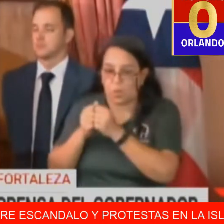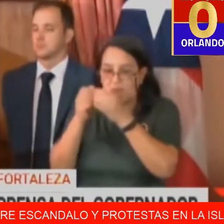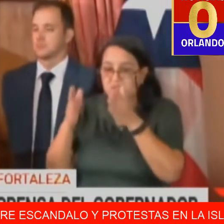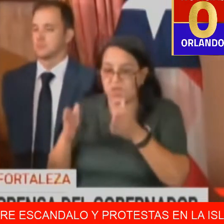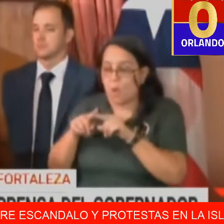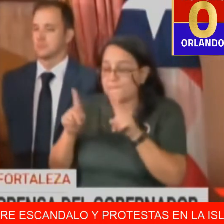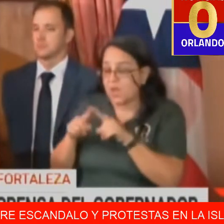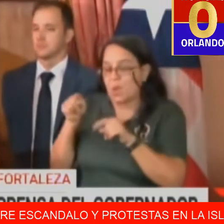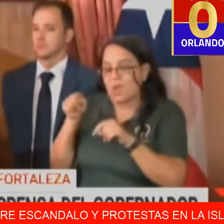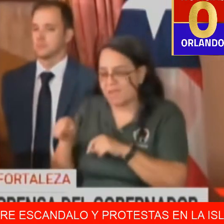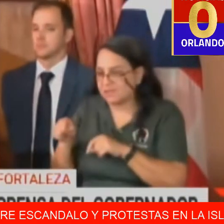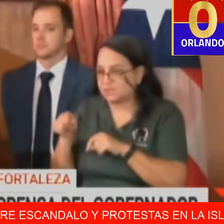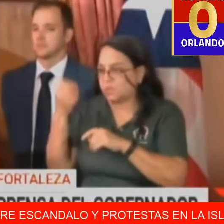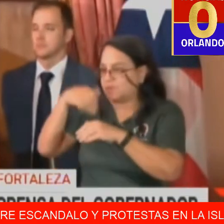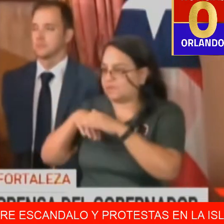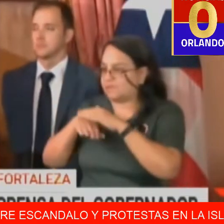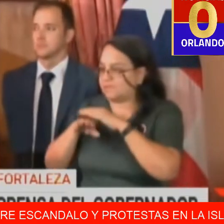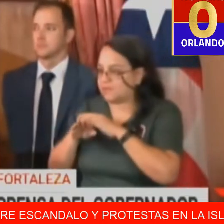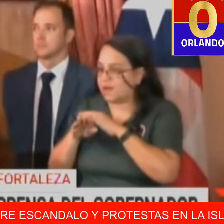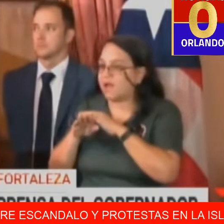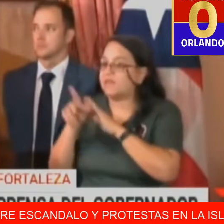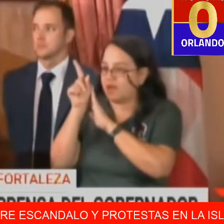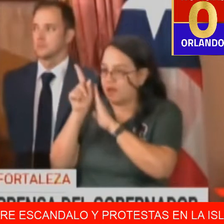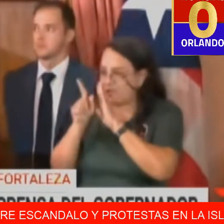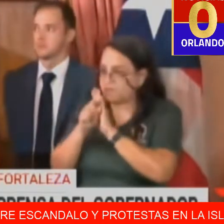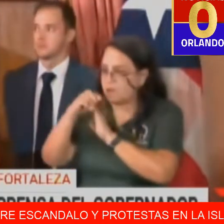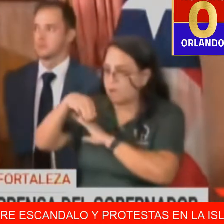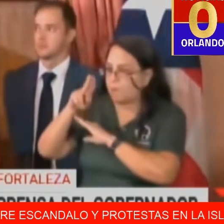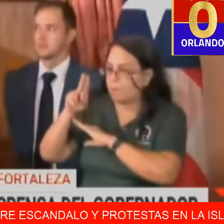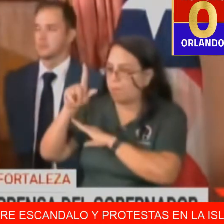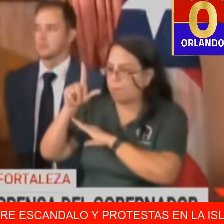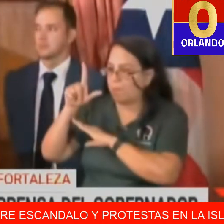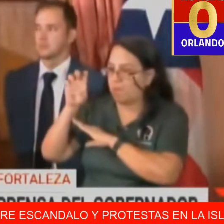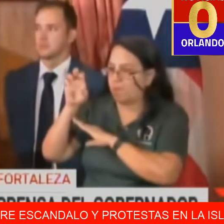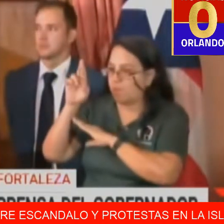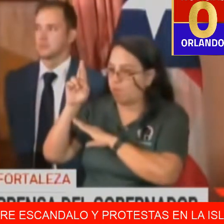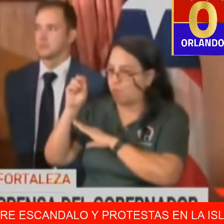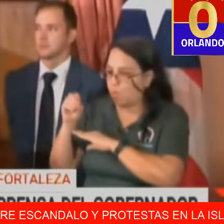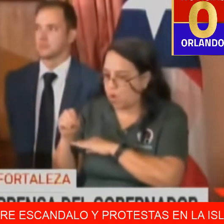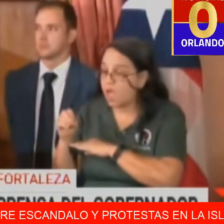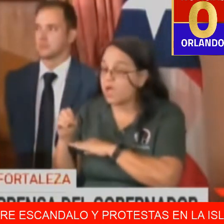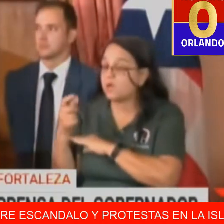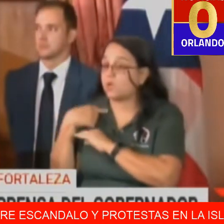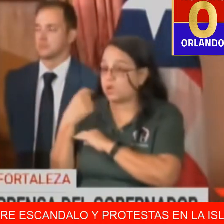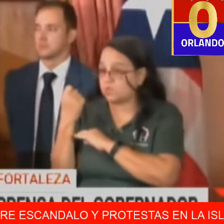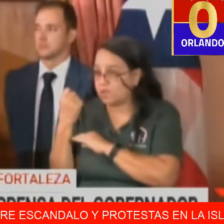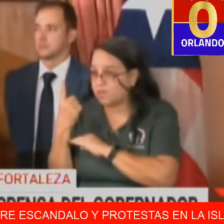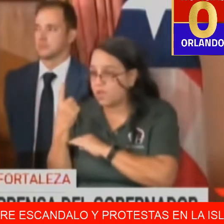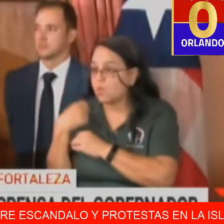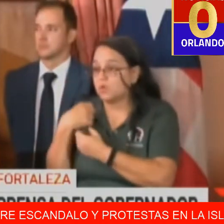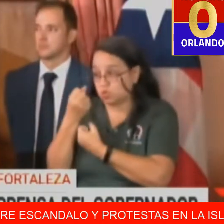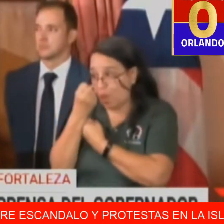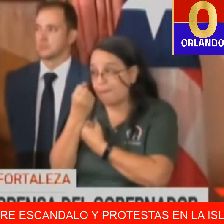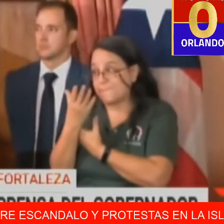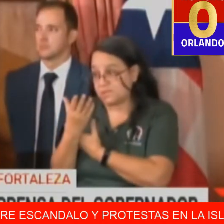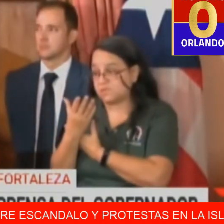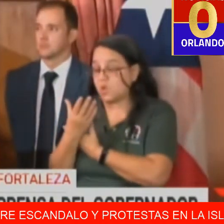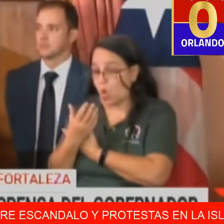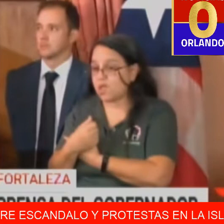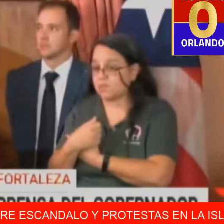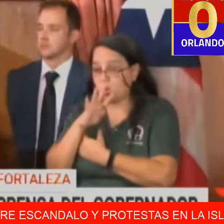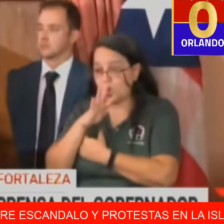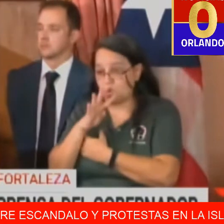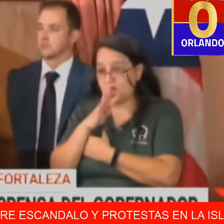hacían subastas para la Corporación de Renovación Urbana y Vivienda, la subasta para los